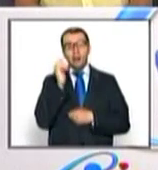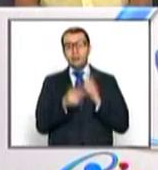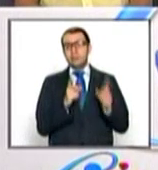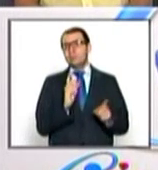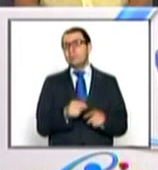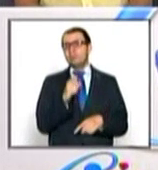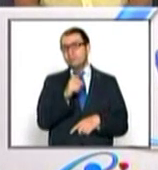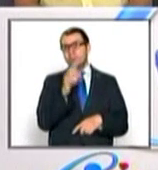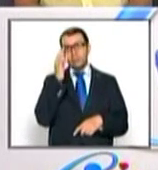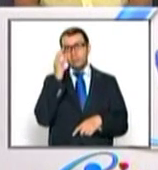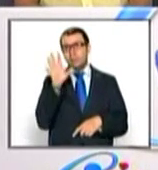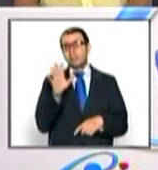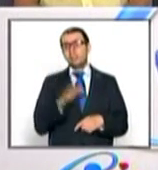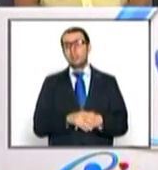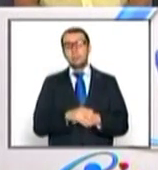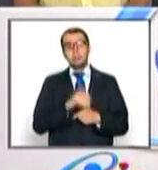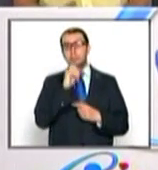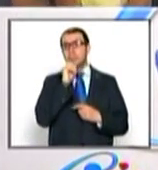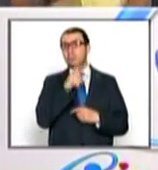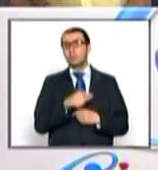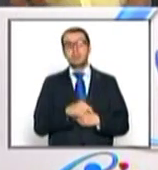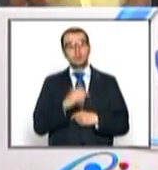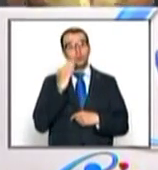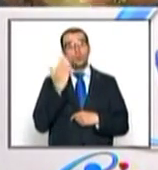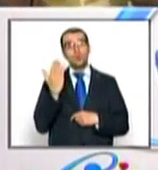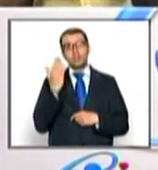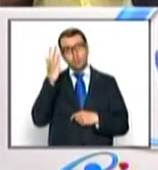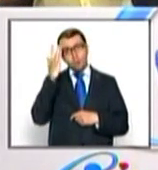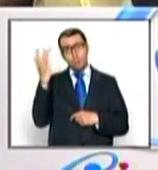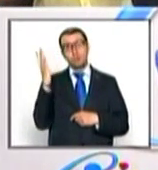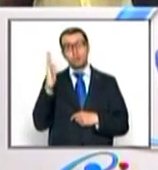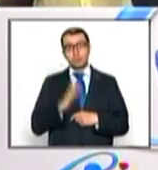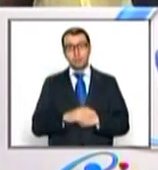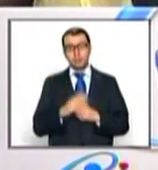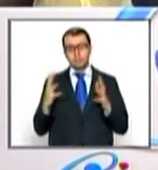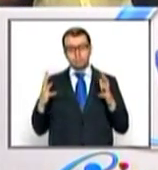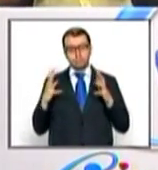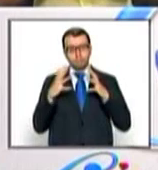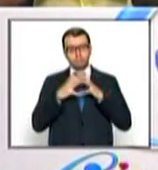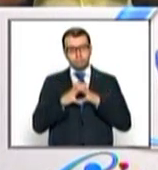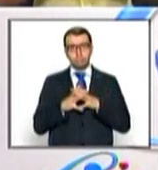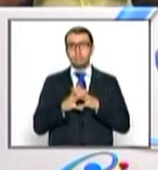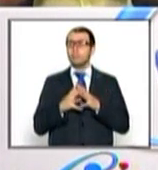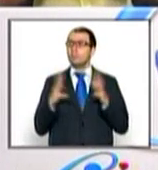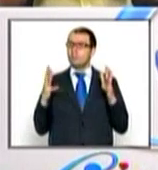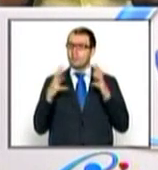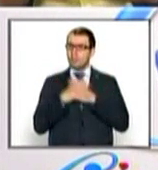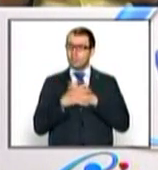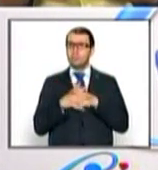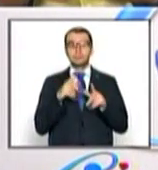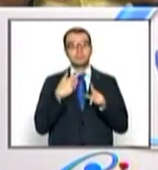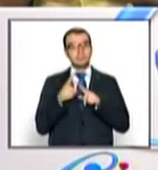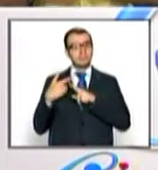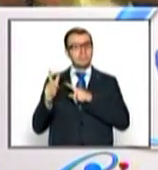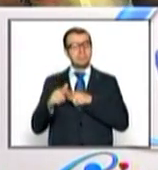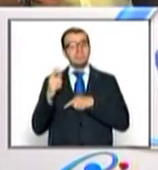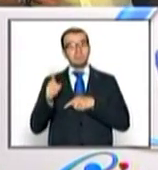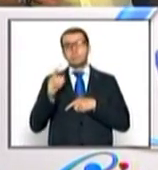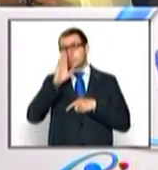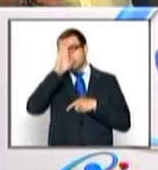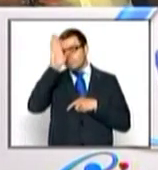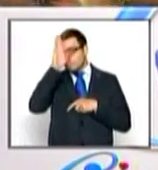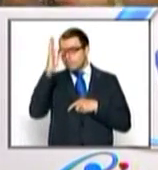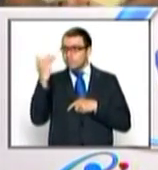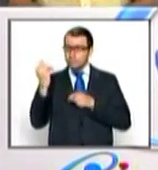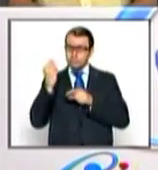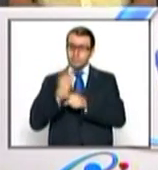es ¿cuándo y por qué uno puede complementar a esos tratamientos farmacológicos tradicionales